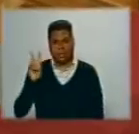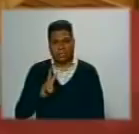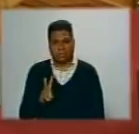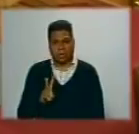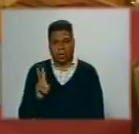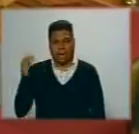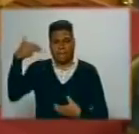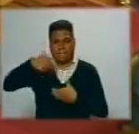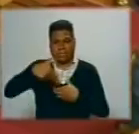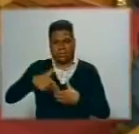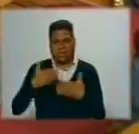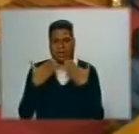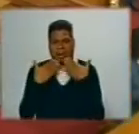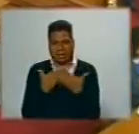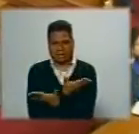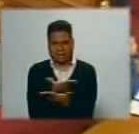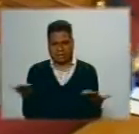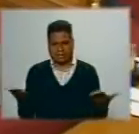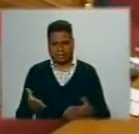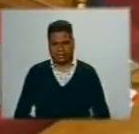postpetrolera. Muchas gracias.